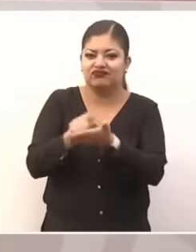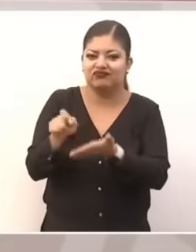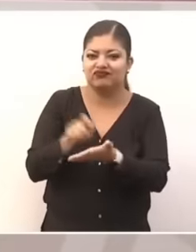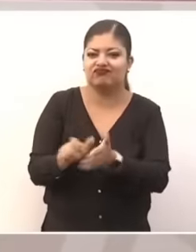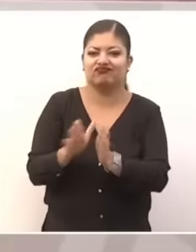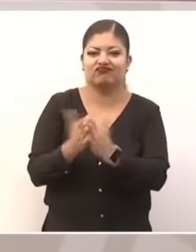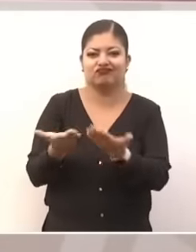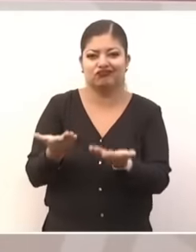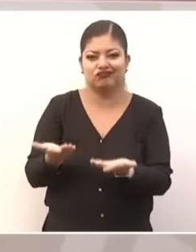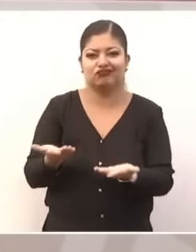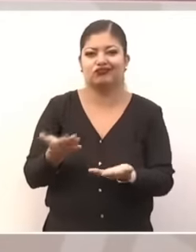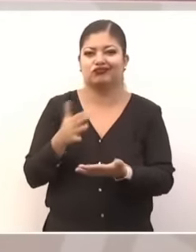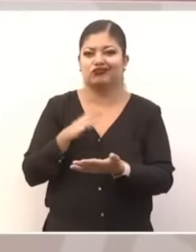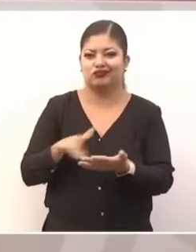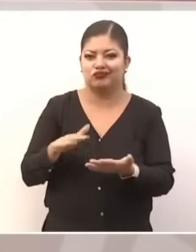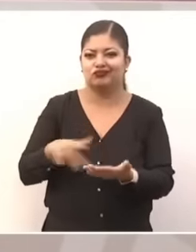literata,